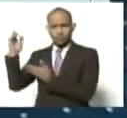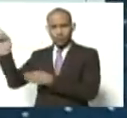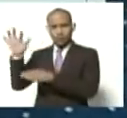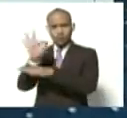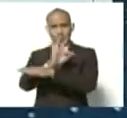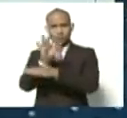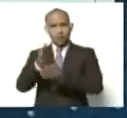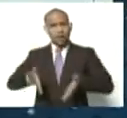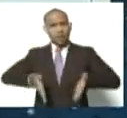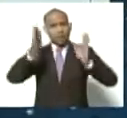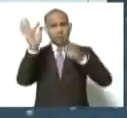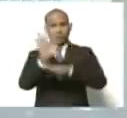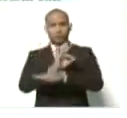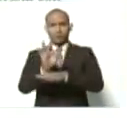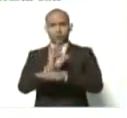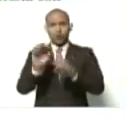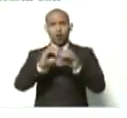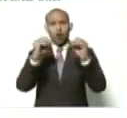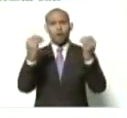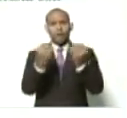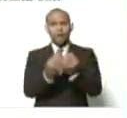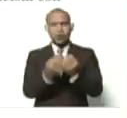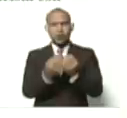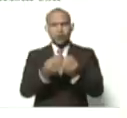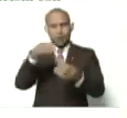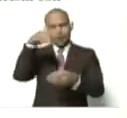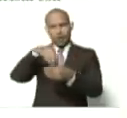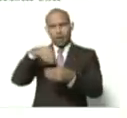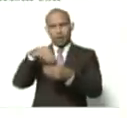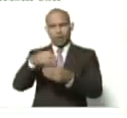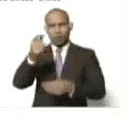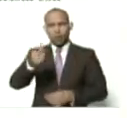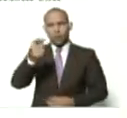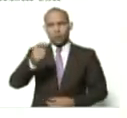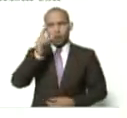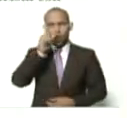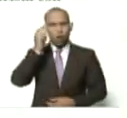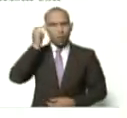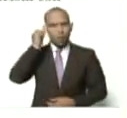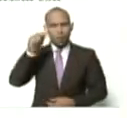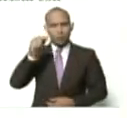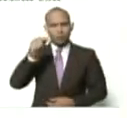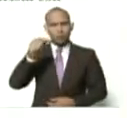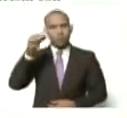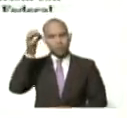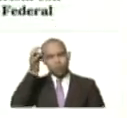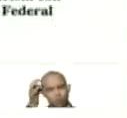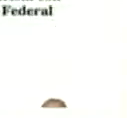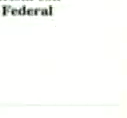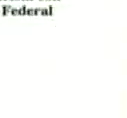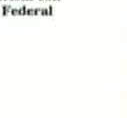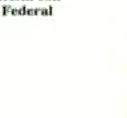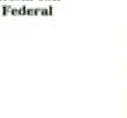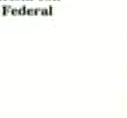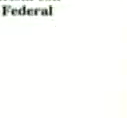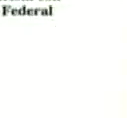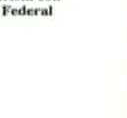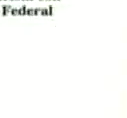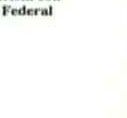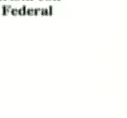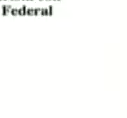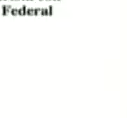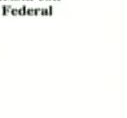funcionan las oficinas administrativas de los diputados y diputadas y de las comisiones permanentes. Fue capturado este